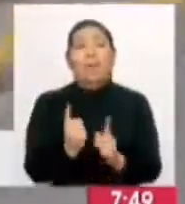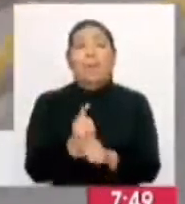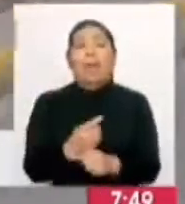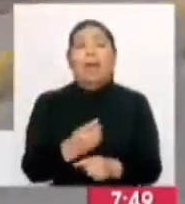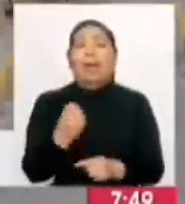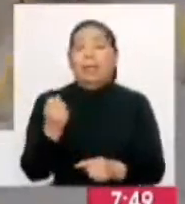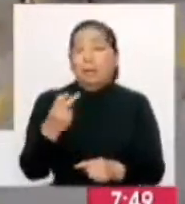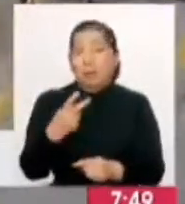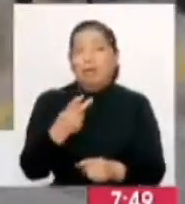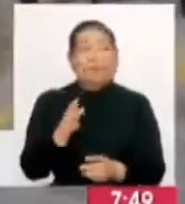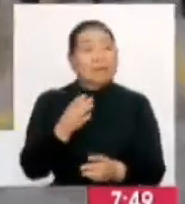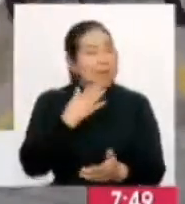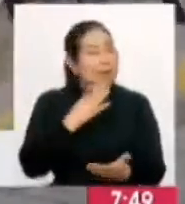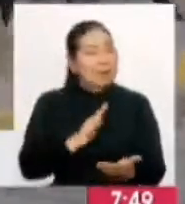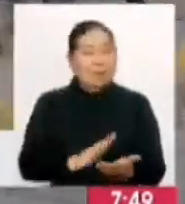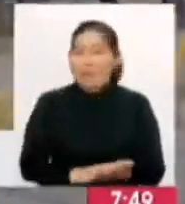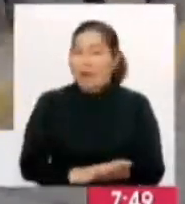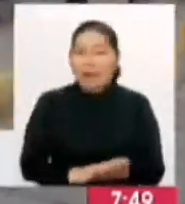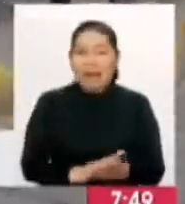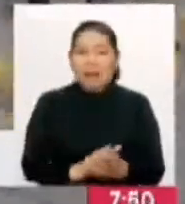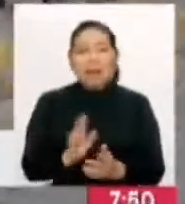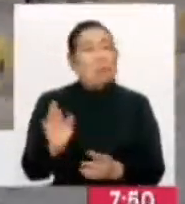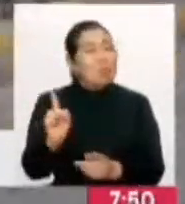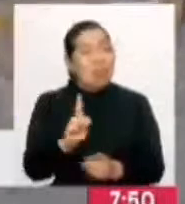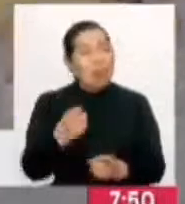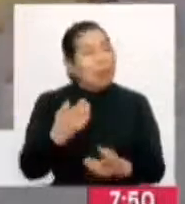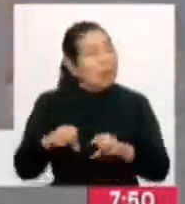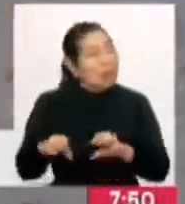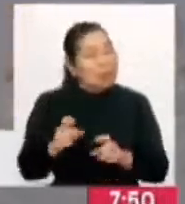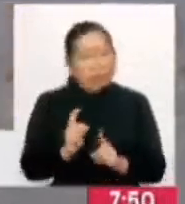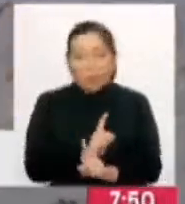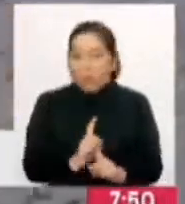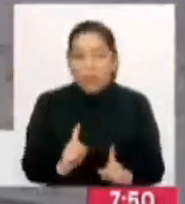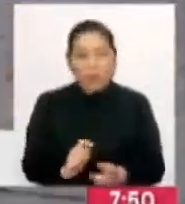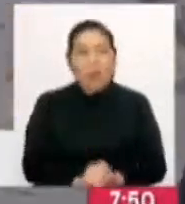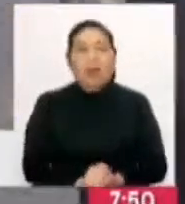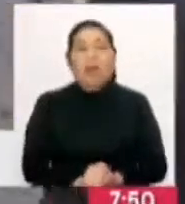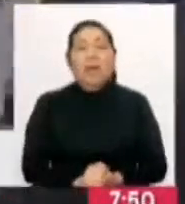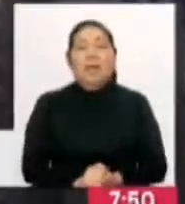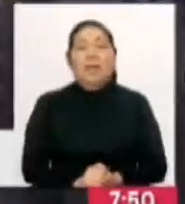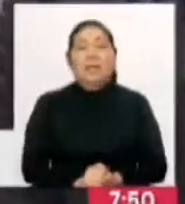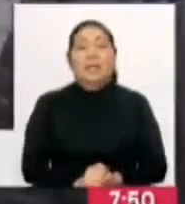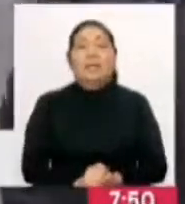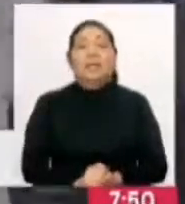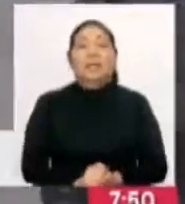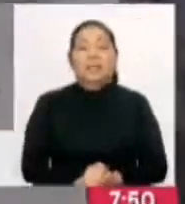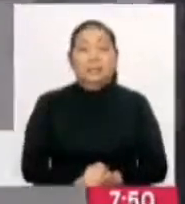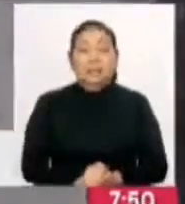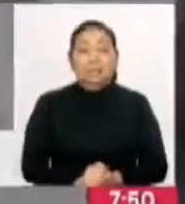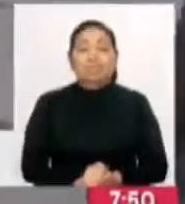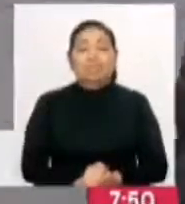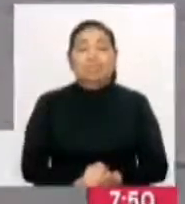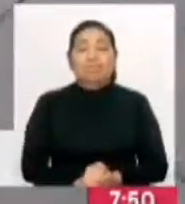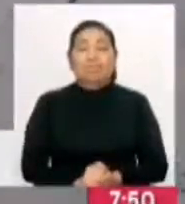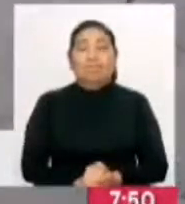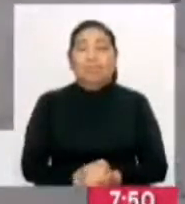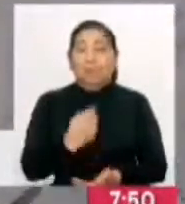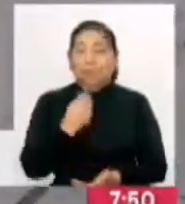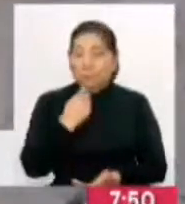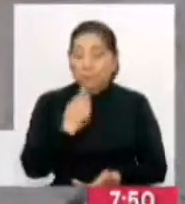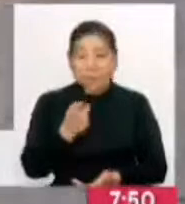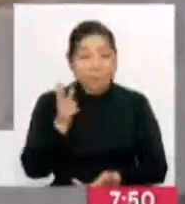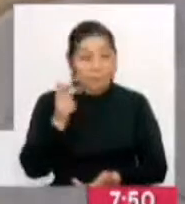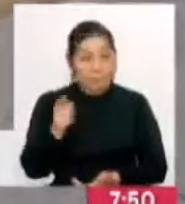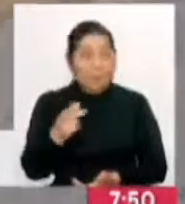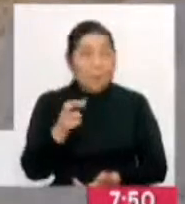subdirectora, lo cual está mal. Deberían hacerlo de otra manera, ¿no? Sí. Muchas gracias. Bueno, Nicolás, acabamos